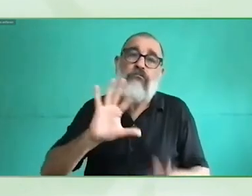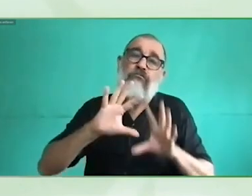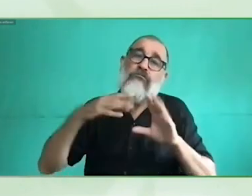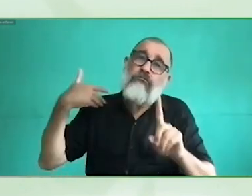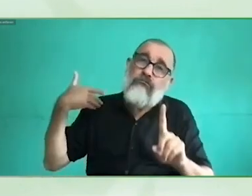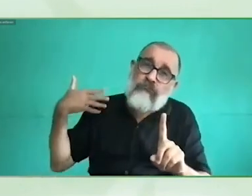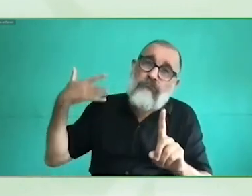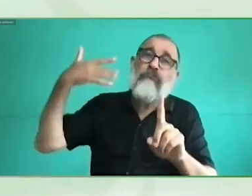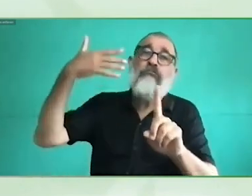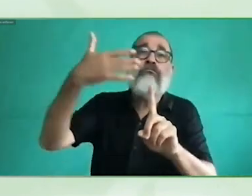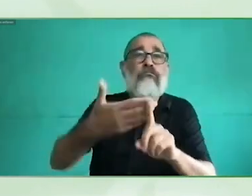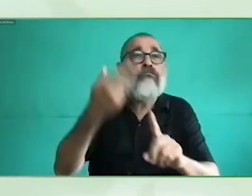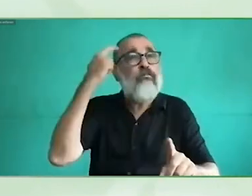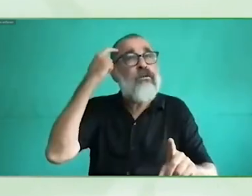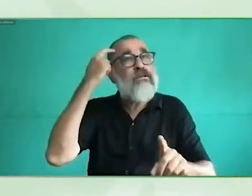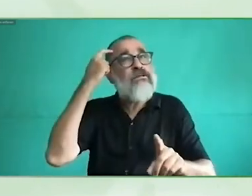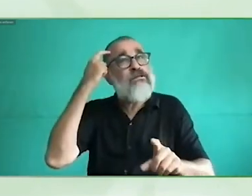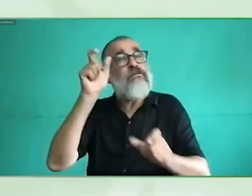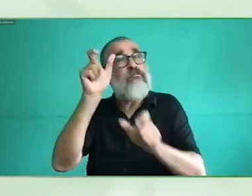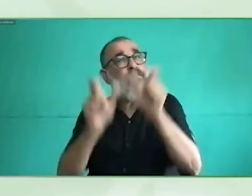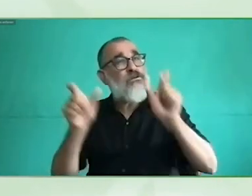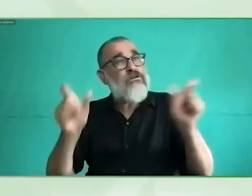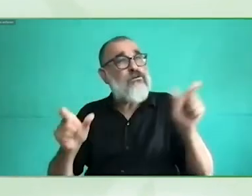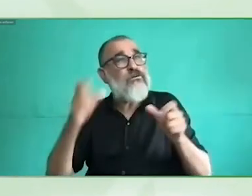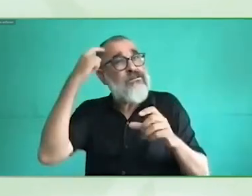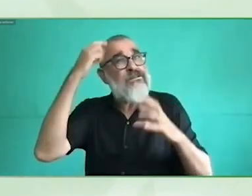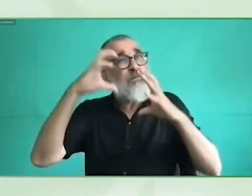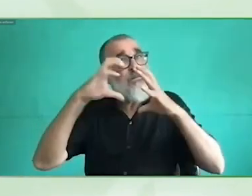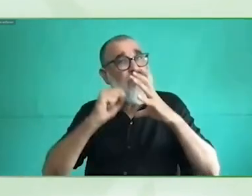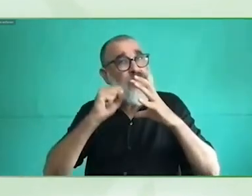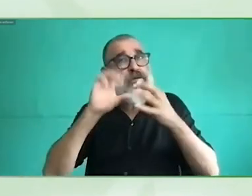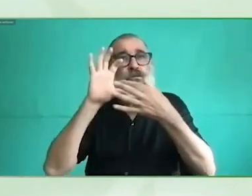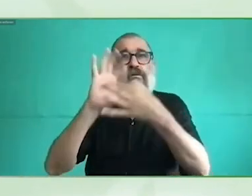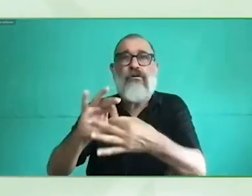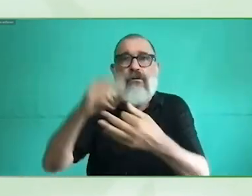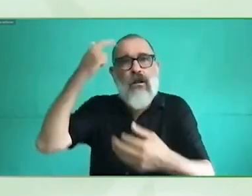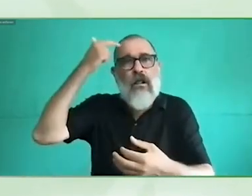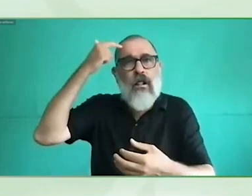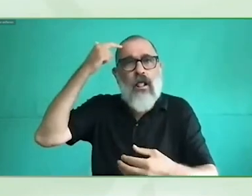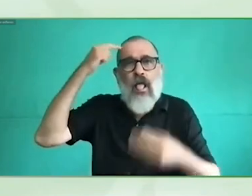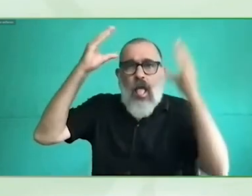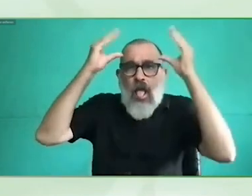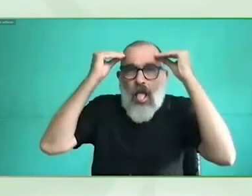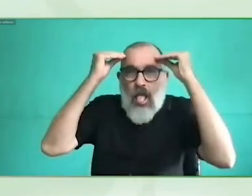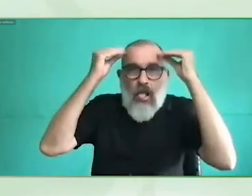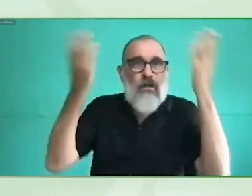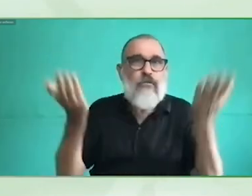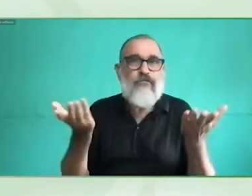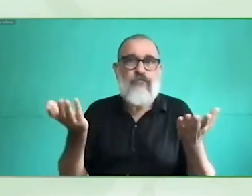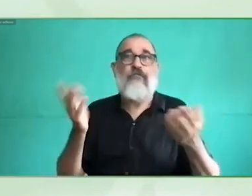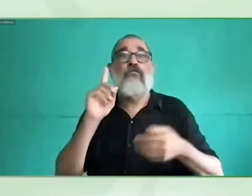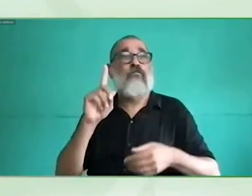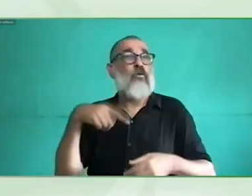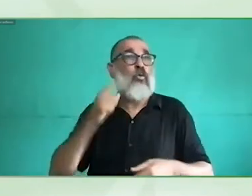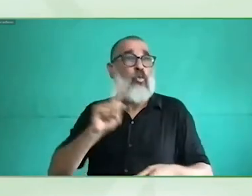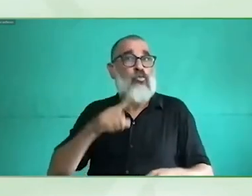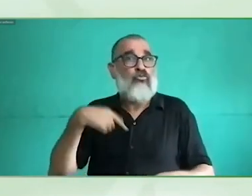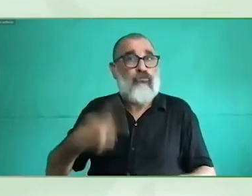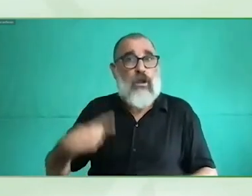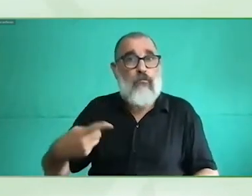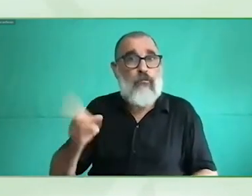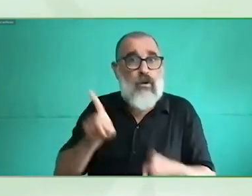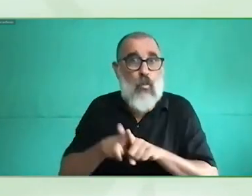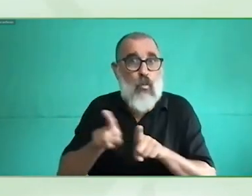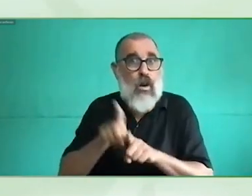de donde se da la lesión en el cerebro sí sin embargo creo que